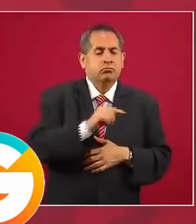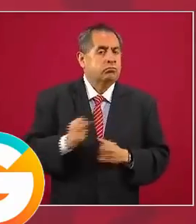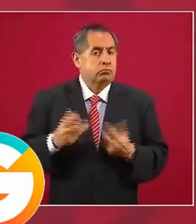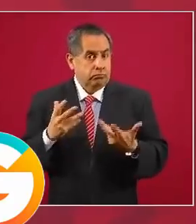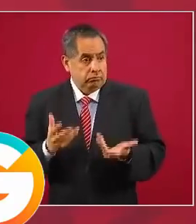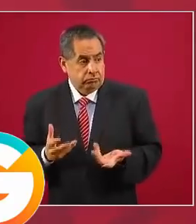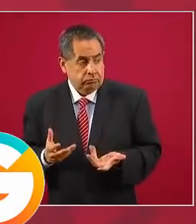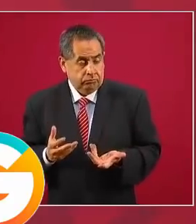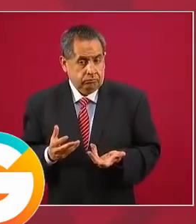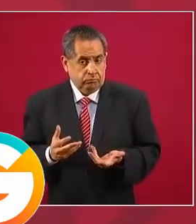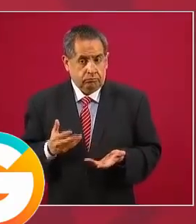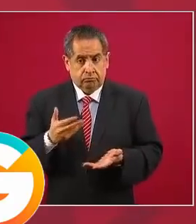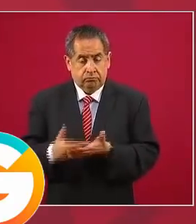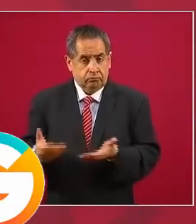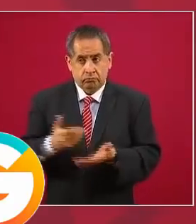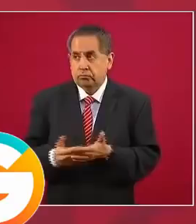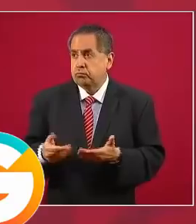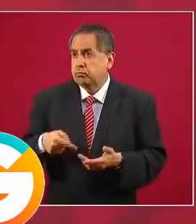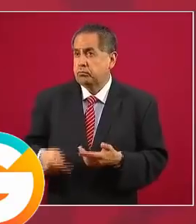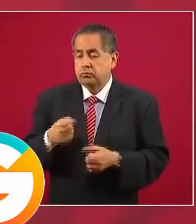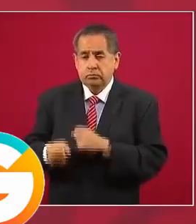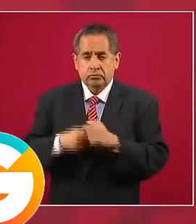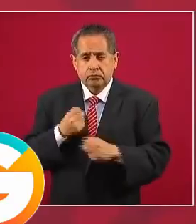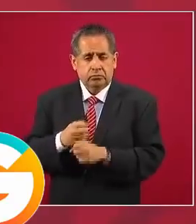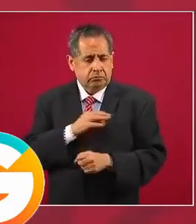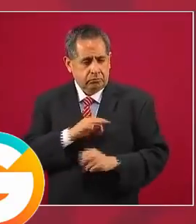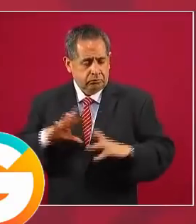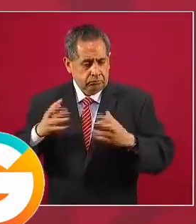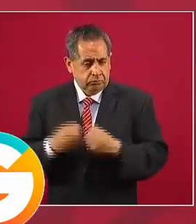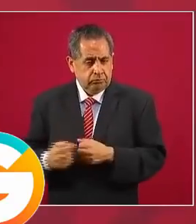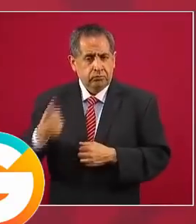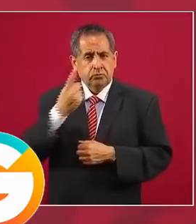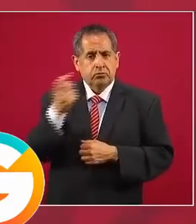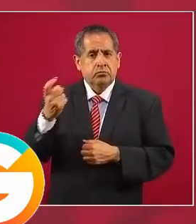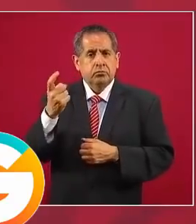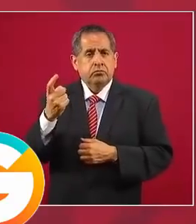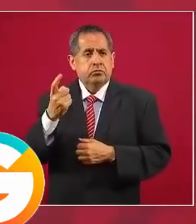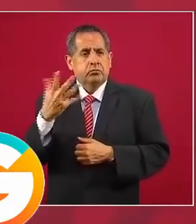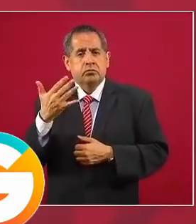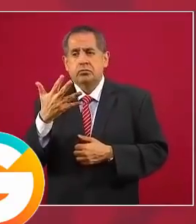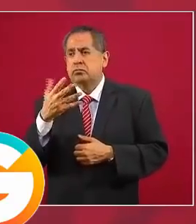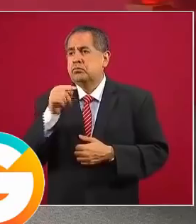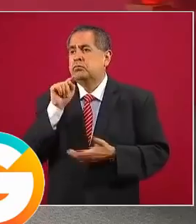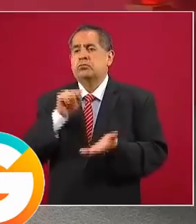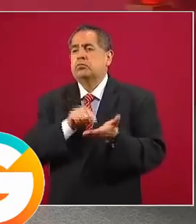tener este año alrededor de 150 cuarteles